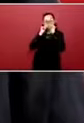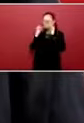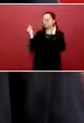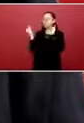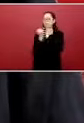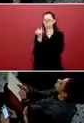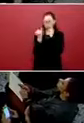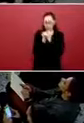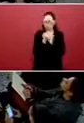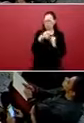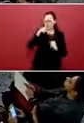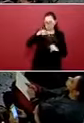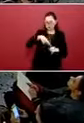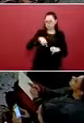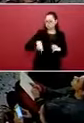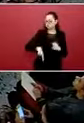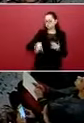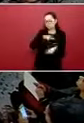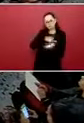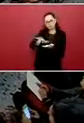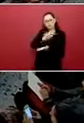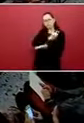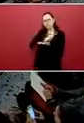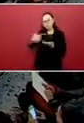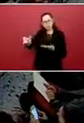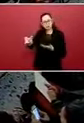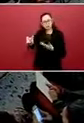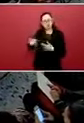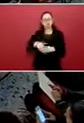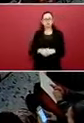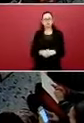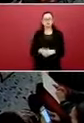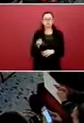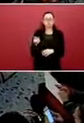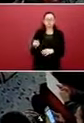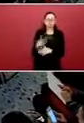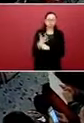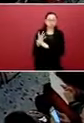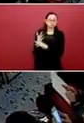van a recibir su apoyo y ellos van a decidir